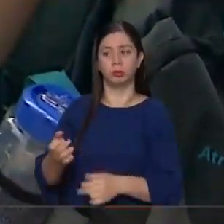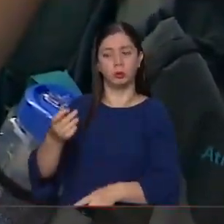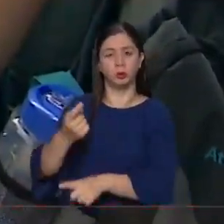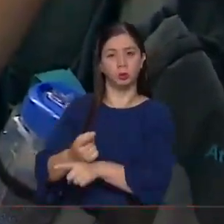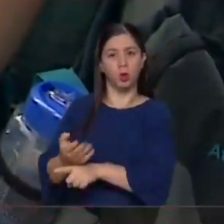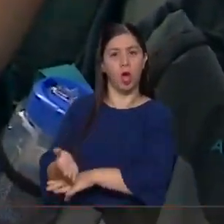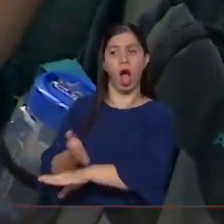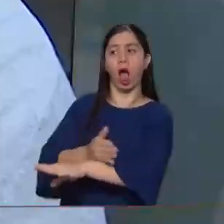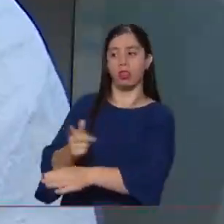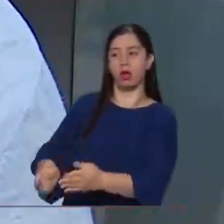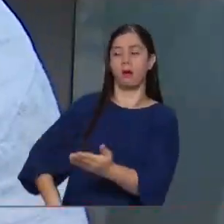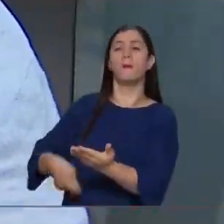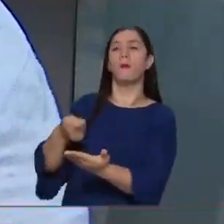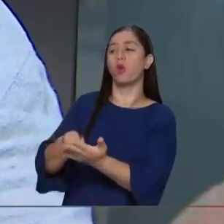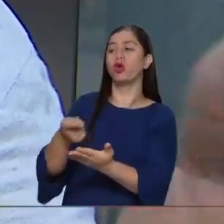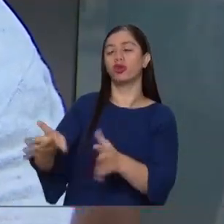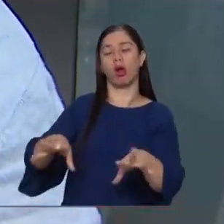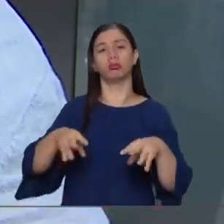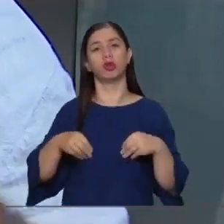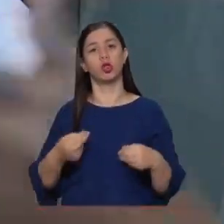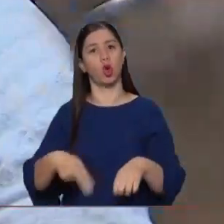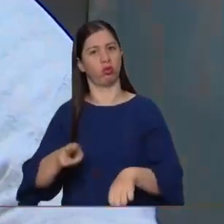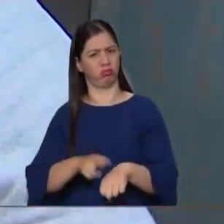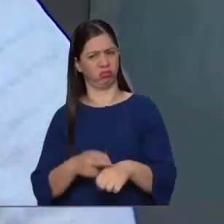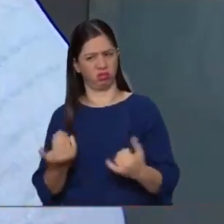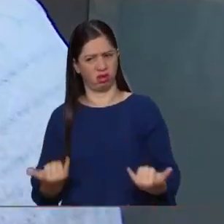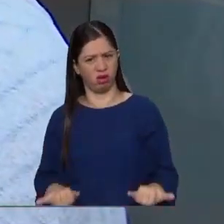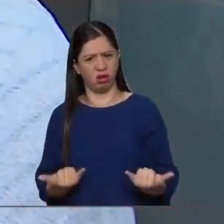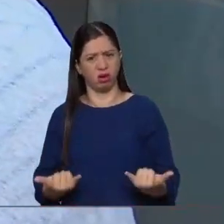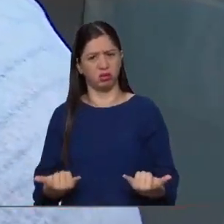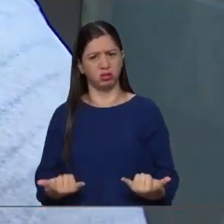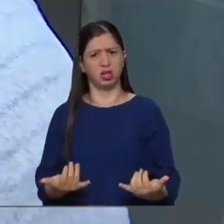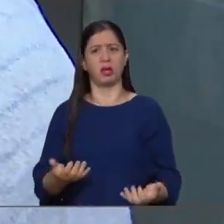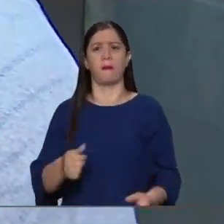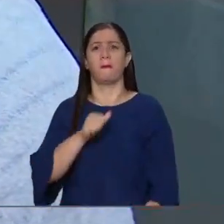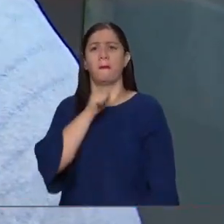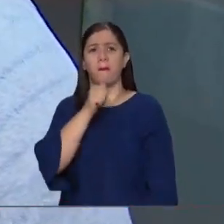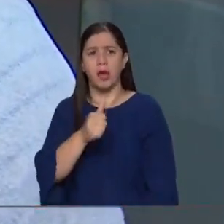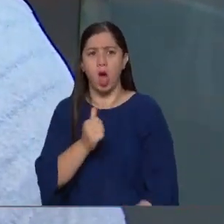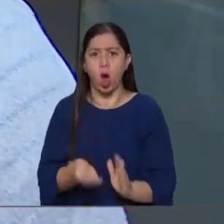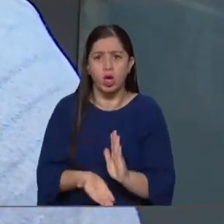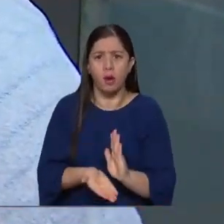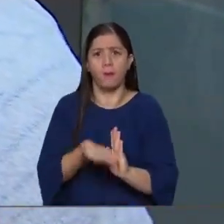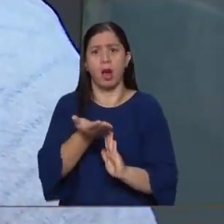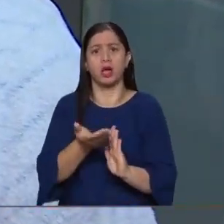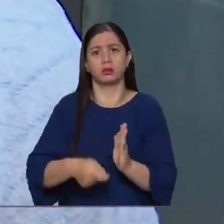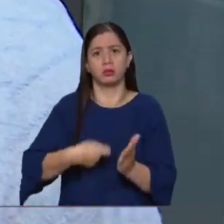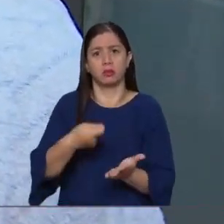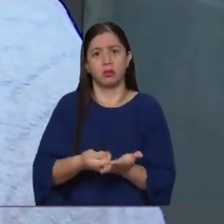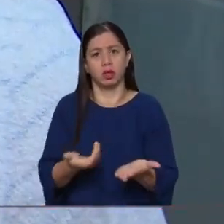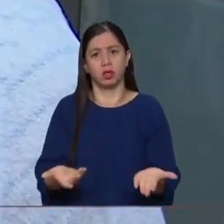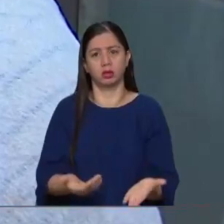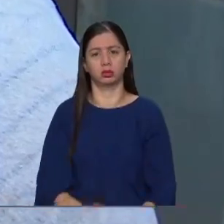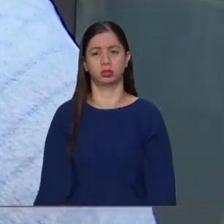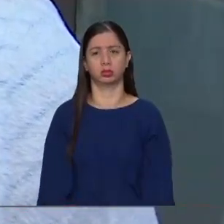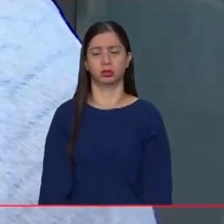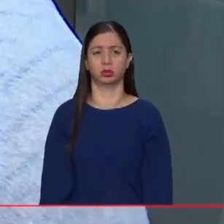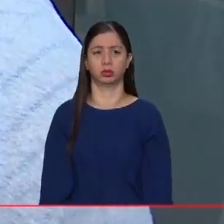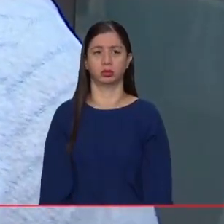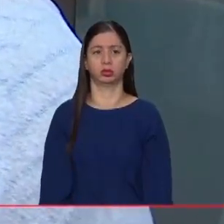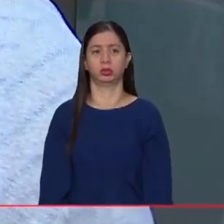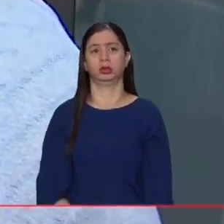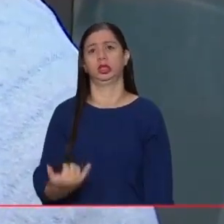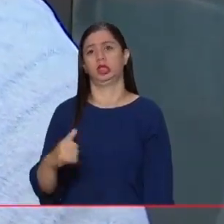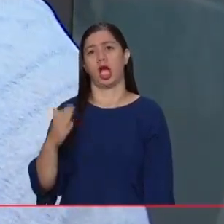ellos recibieron la plata normal y luego ahora con esto y fuera de esto como que va a subir un poquito más el presupuesto. Y ya